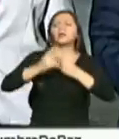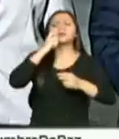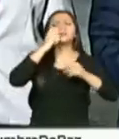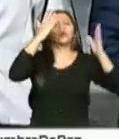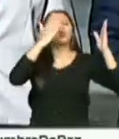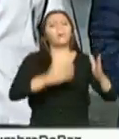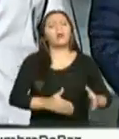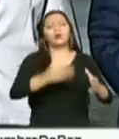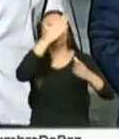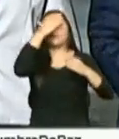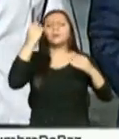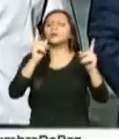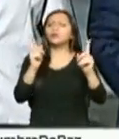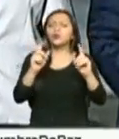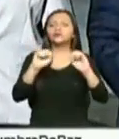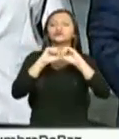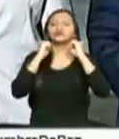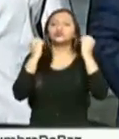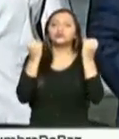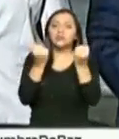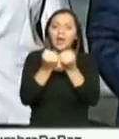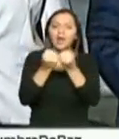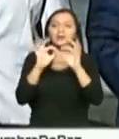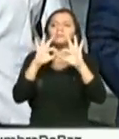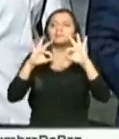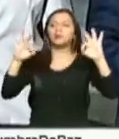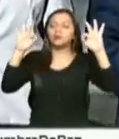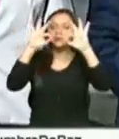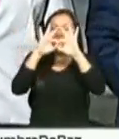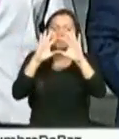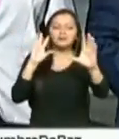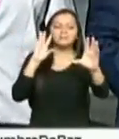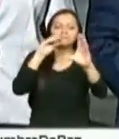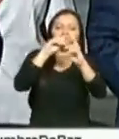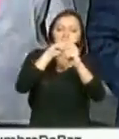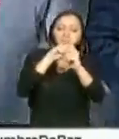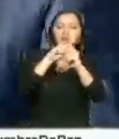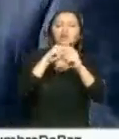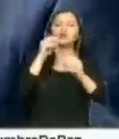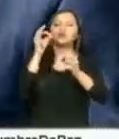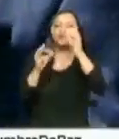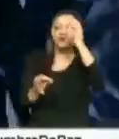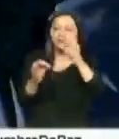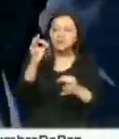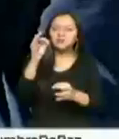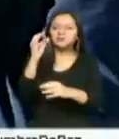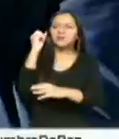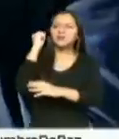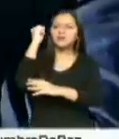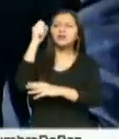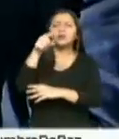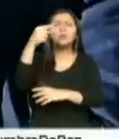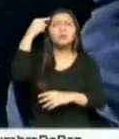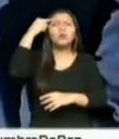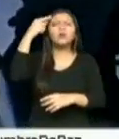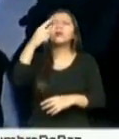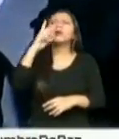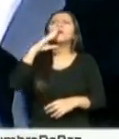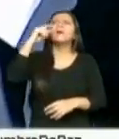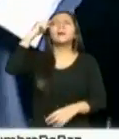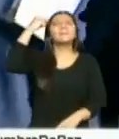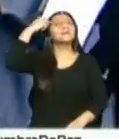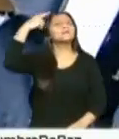sino una sociedad planetaria con justicia, igualdad de derechos. Puede ser utopía, pero como